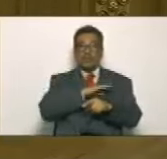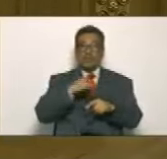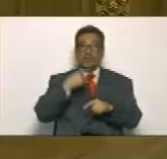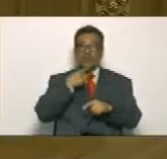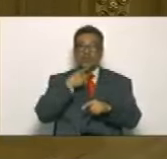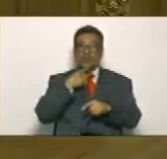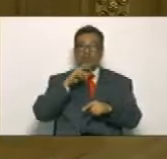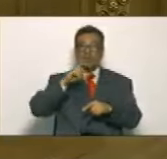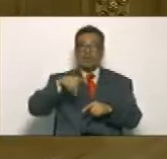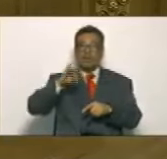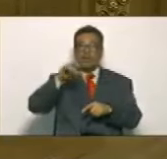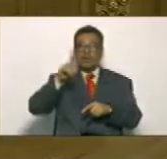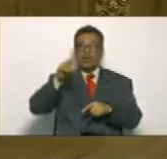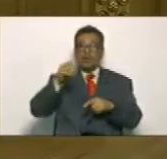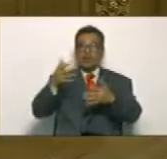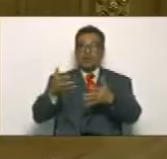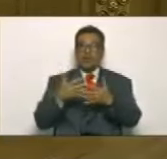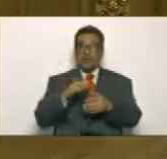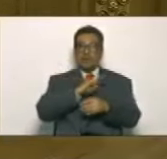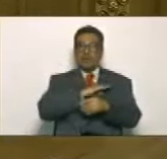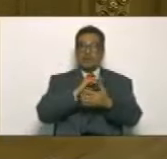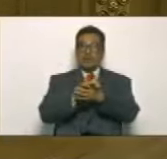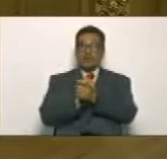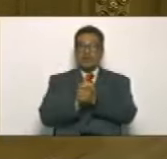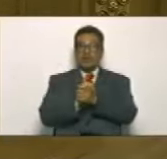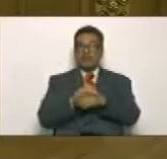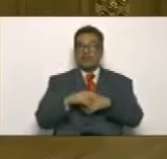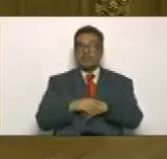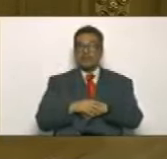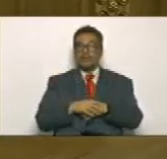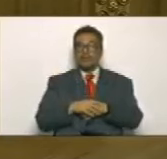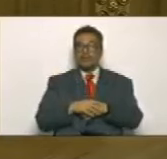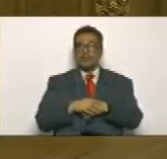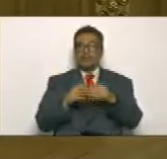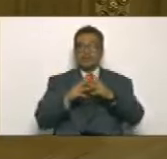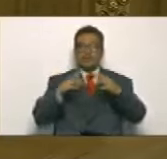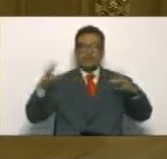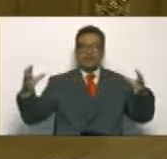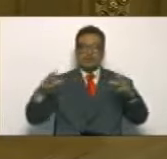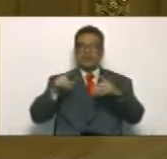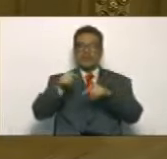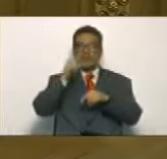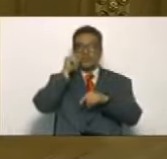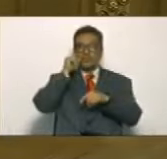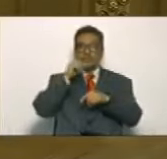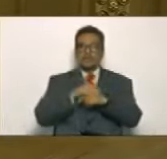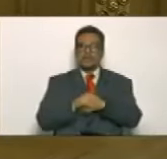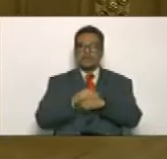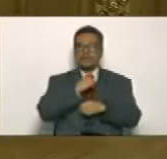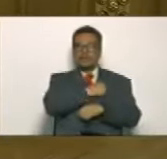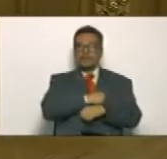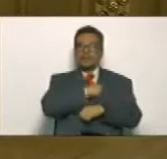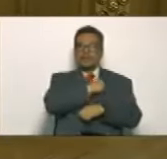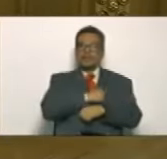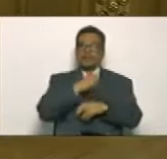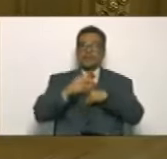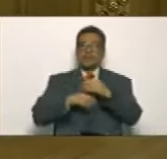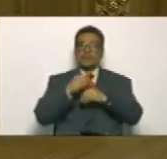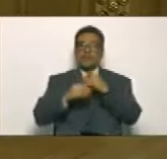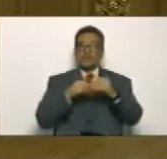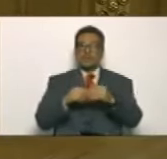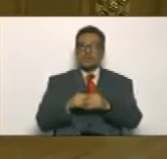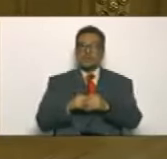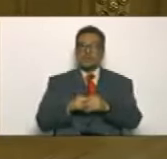pido que aún preserve mi amistad. ¿Cuál magnanimidad de este hombre que lamentablemente ha sido